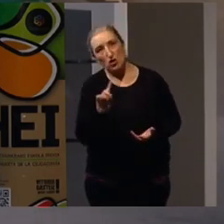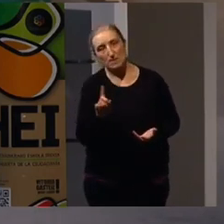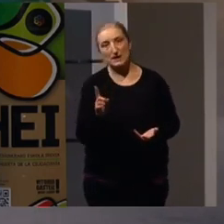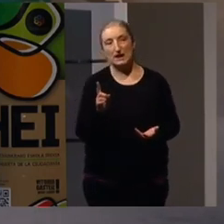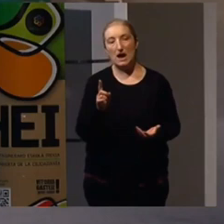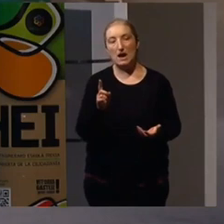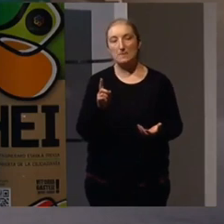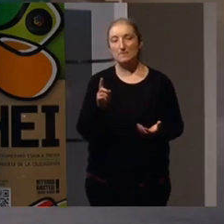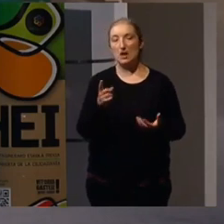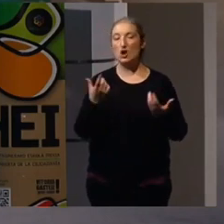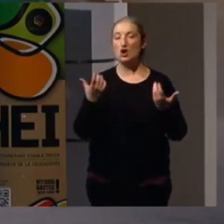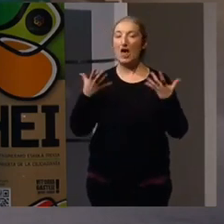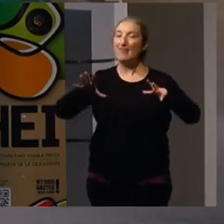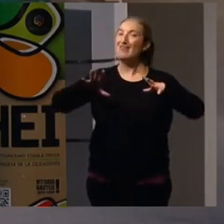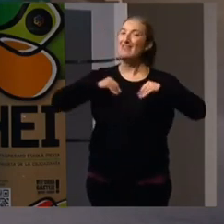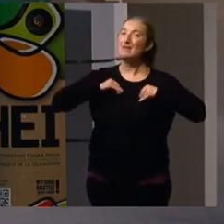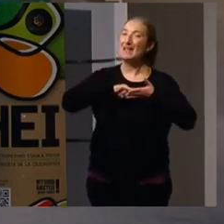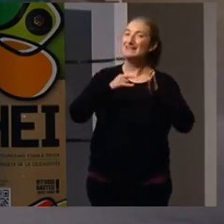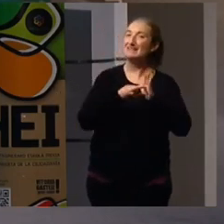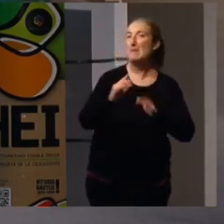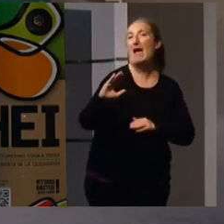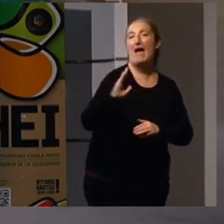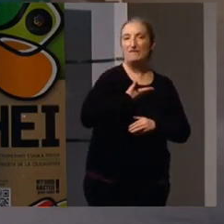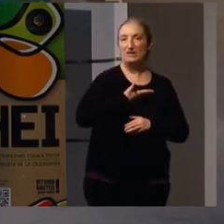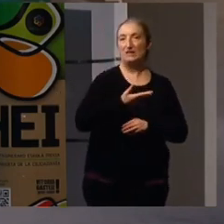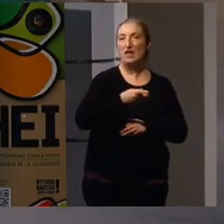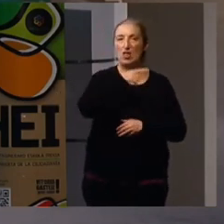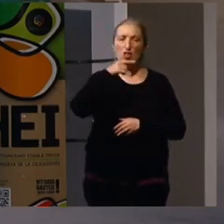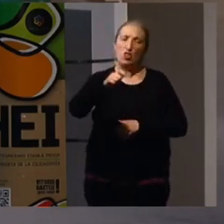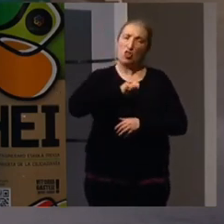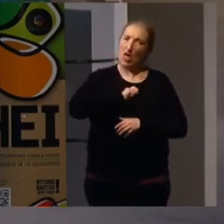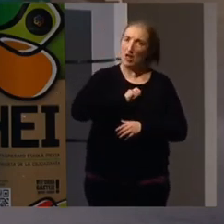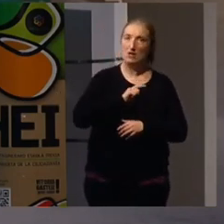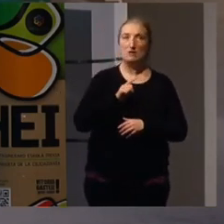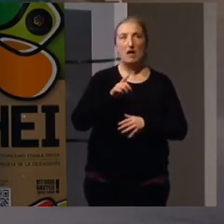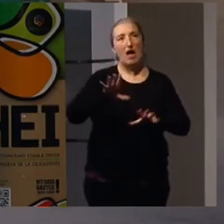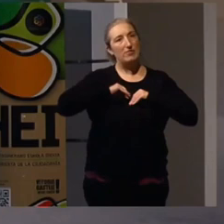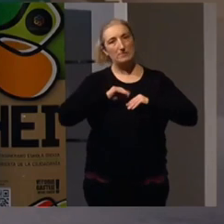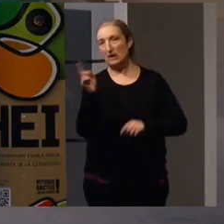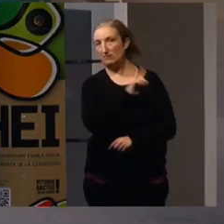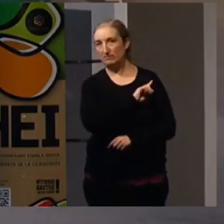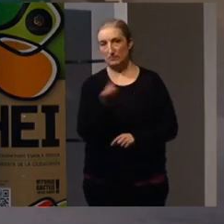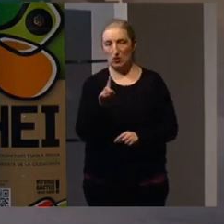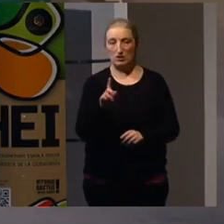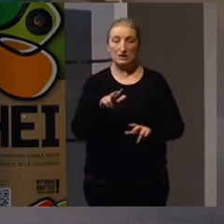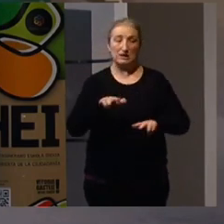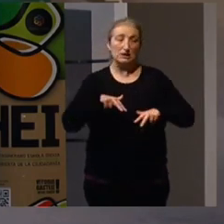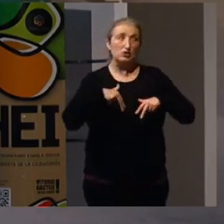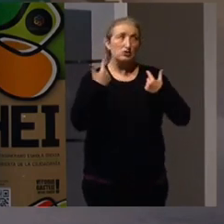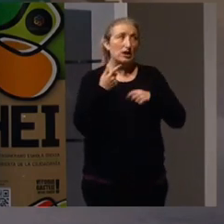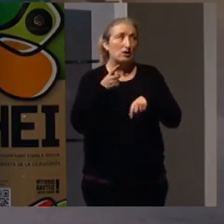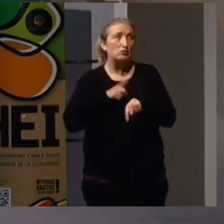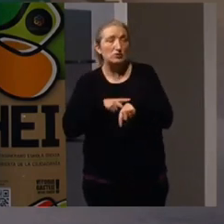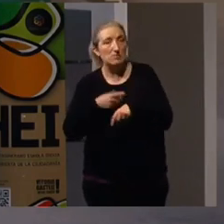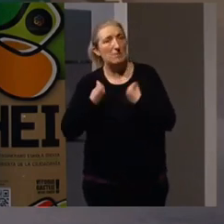no debería pasar por normalizar que el sistema nos haga daño. O sea, que el sistema nos deje un ratito para nosotros, que nos deje un ratito para vivir a